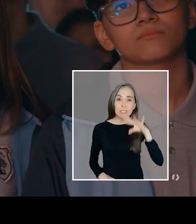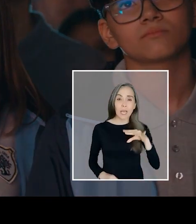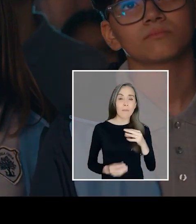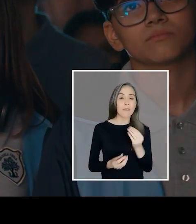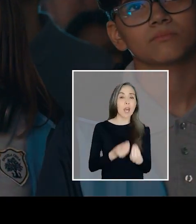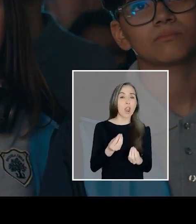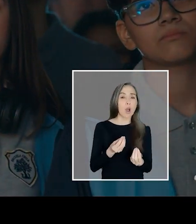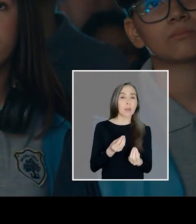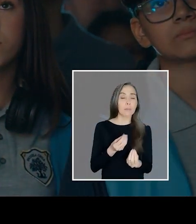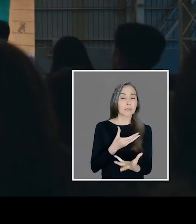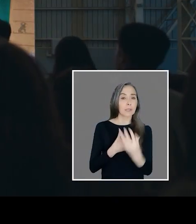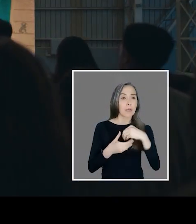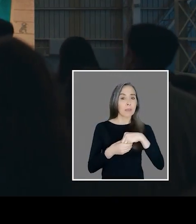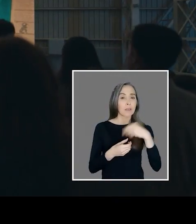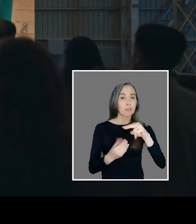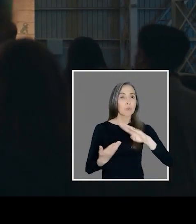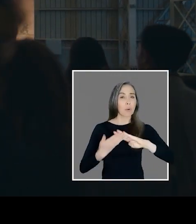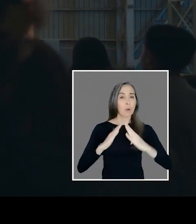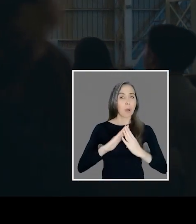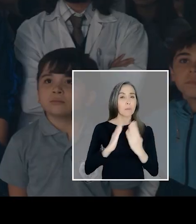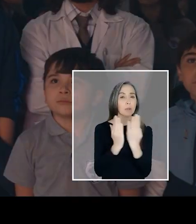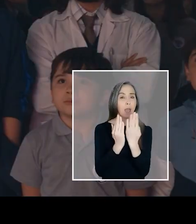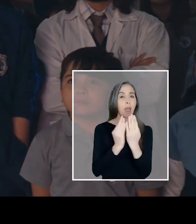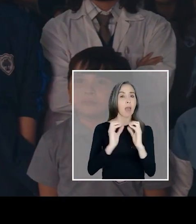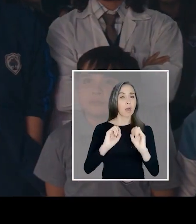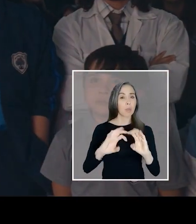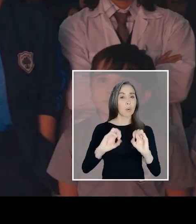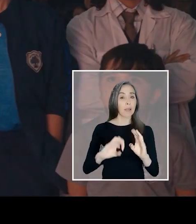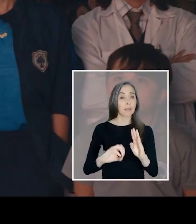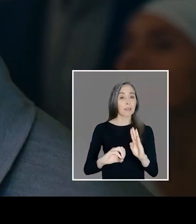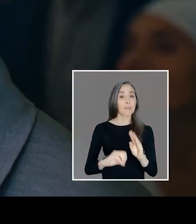¿Sabes lo que está pasando en tu comunidad educativa?